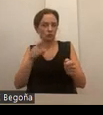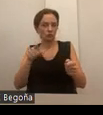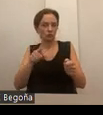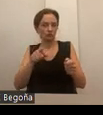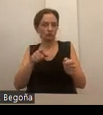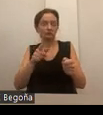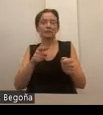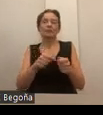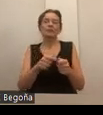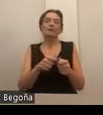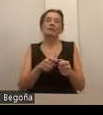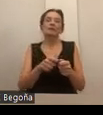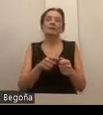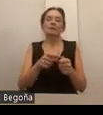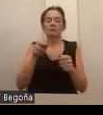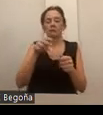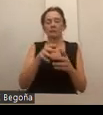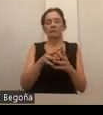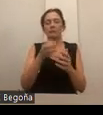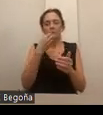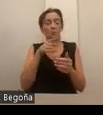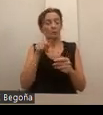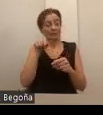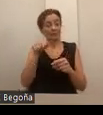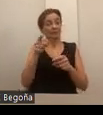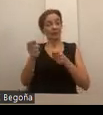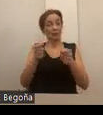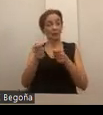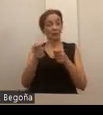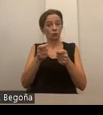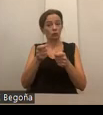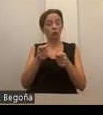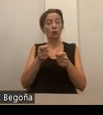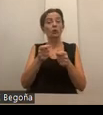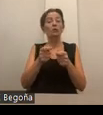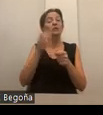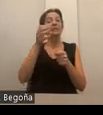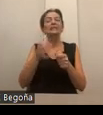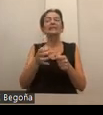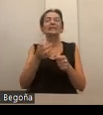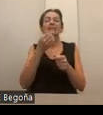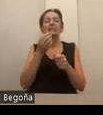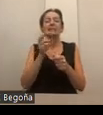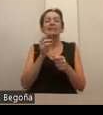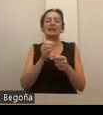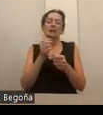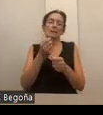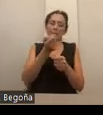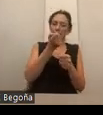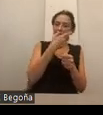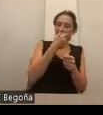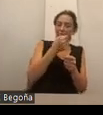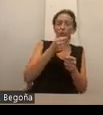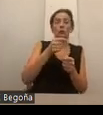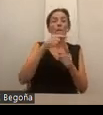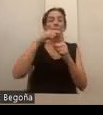glucémico en los 2 últimos meses. Bueno, pues el control de la glicada es mucho mejor cuando añadimos a los antidiabéticos orales el gel de aloe